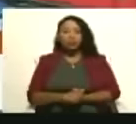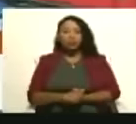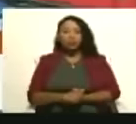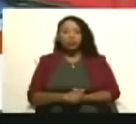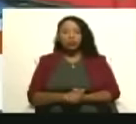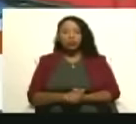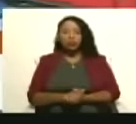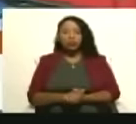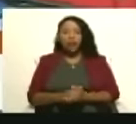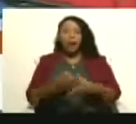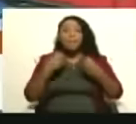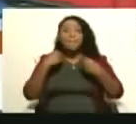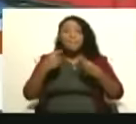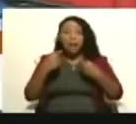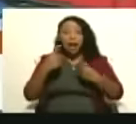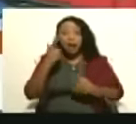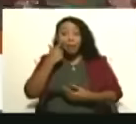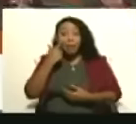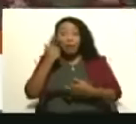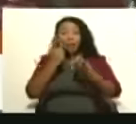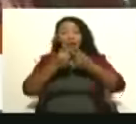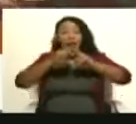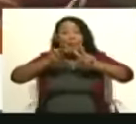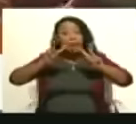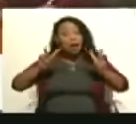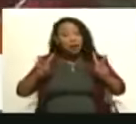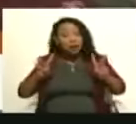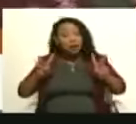La garantía de la paz, sobre todo, pero la garantía